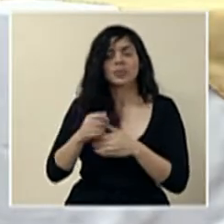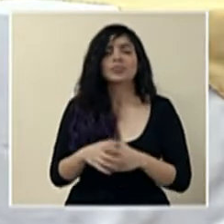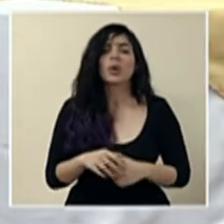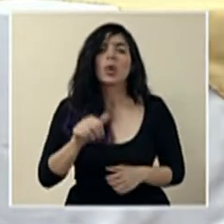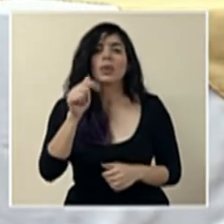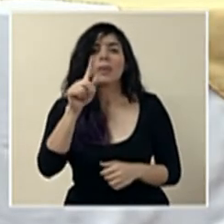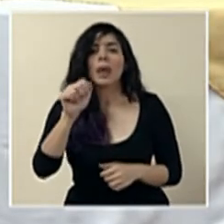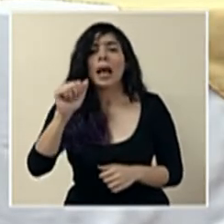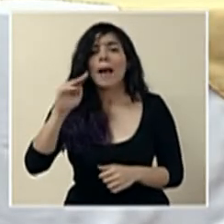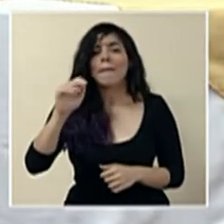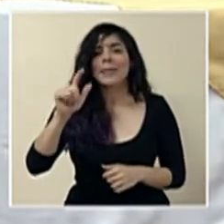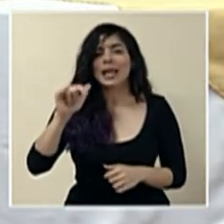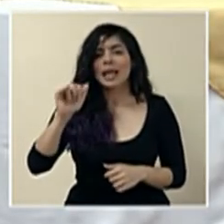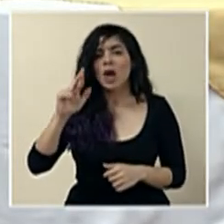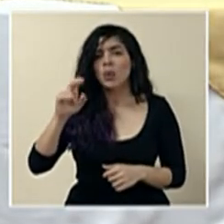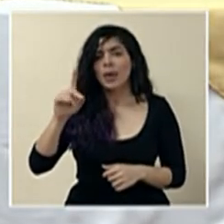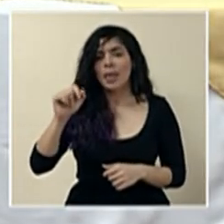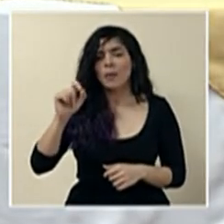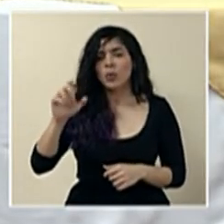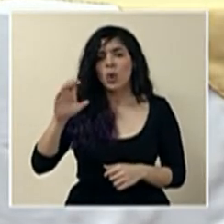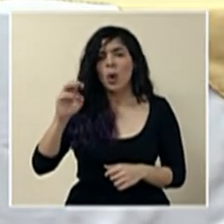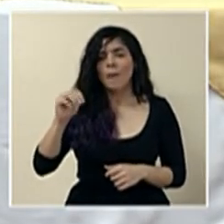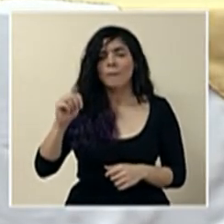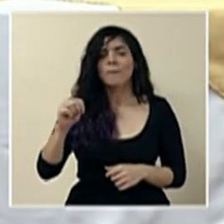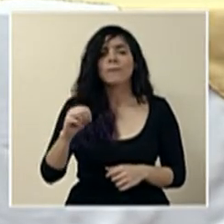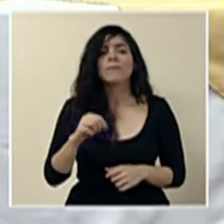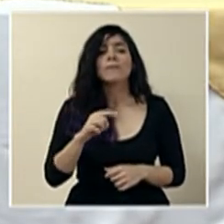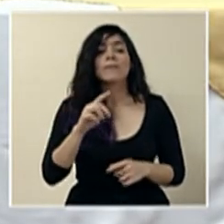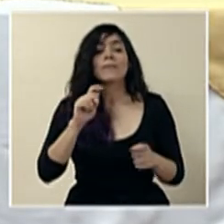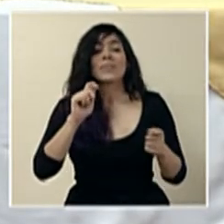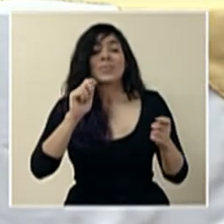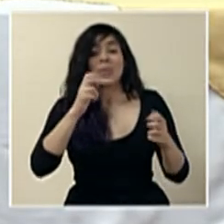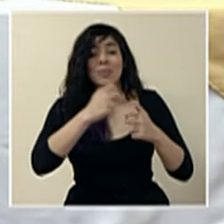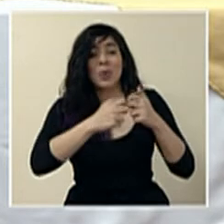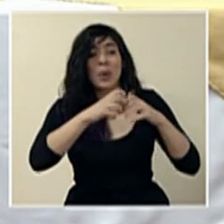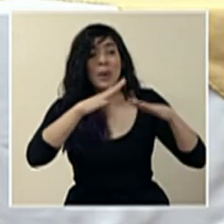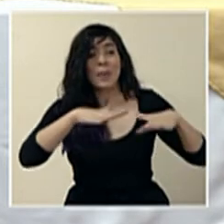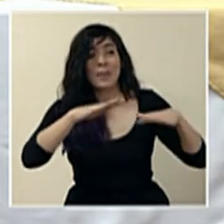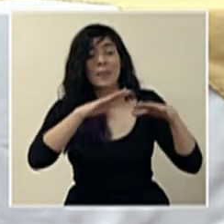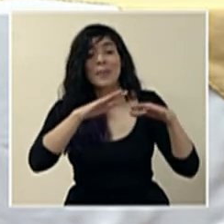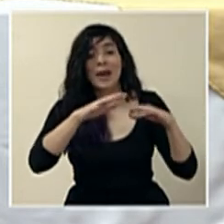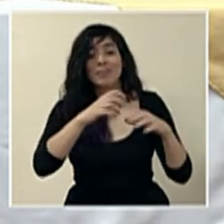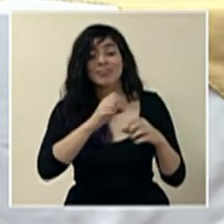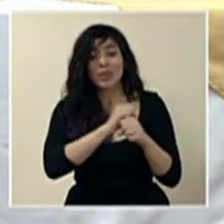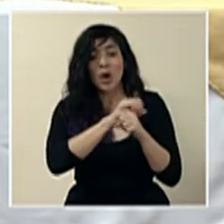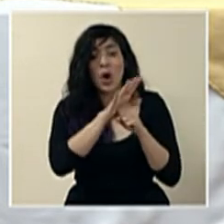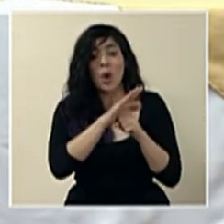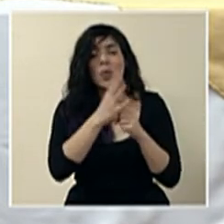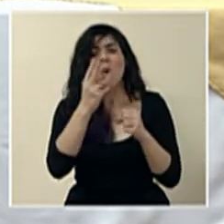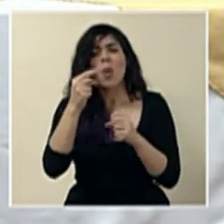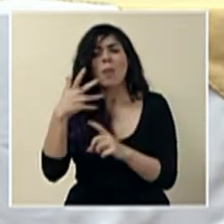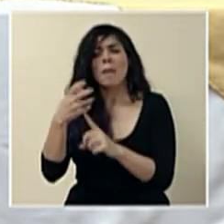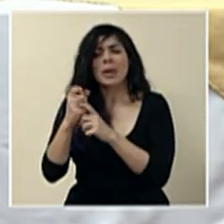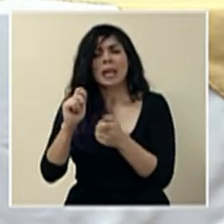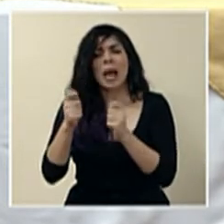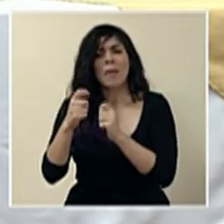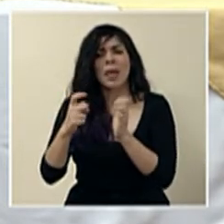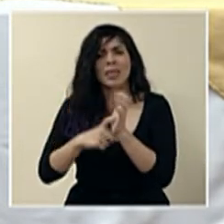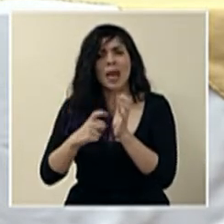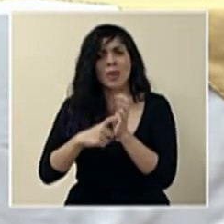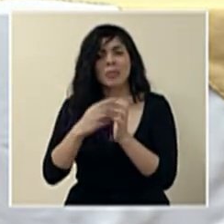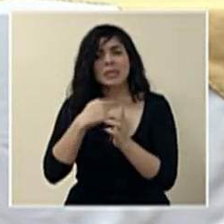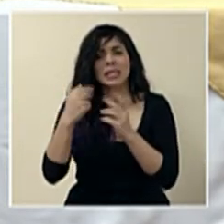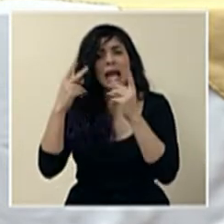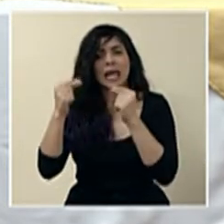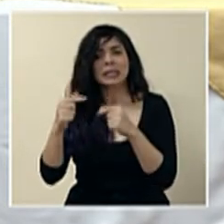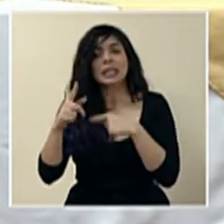consulta de ameliarueda.com. ¿Hasta qué punto modifica la crisis del COVID-19 el proceso de reestructuración de la deuda que pretendía realizar Hacienda este